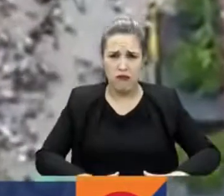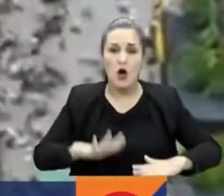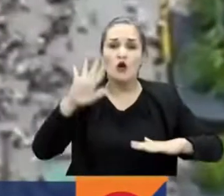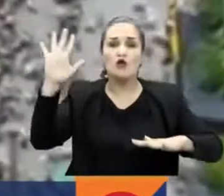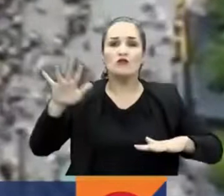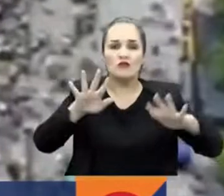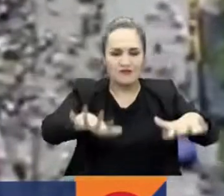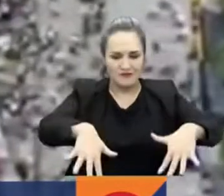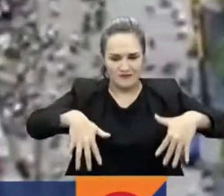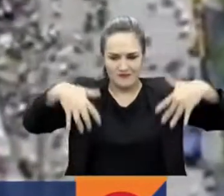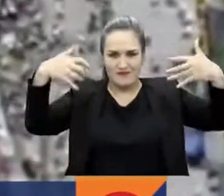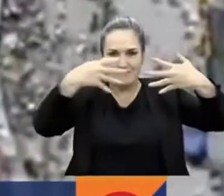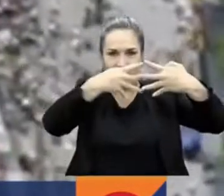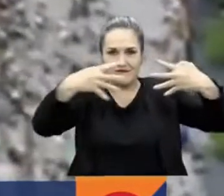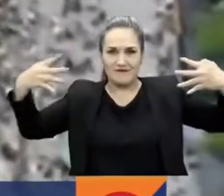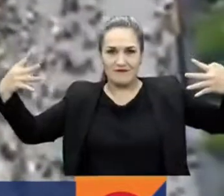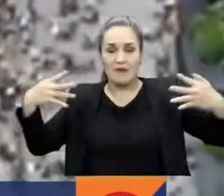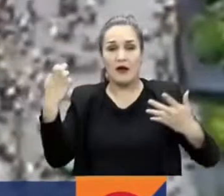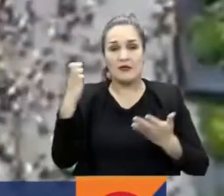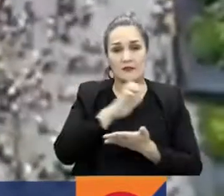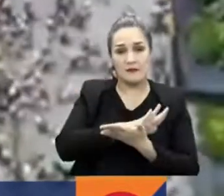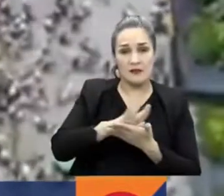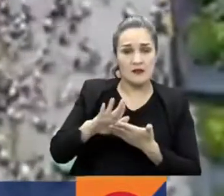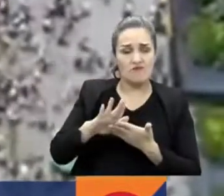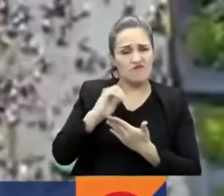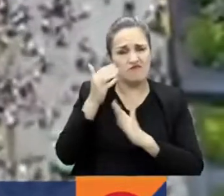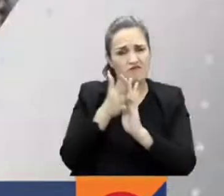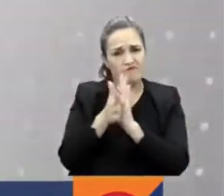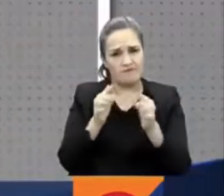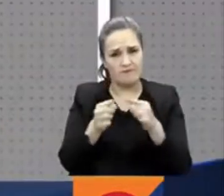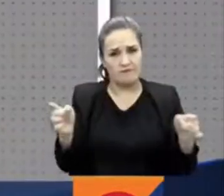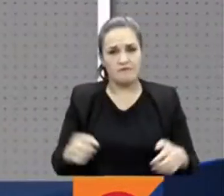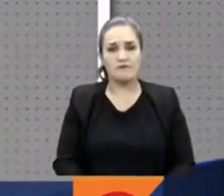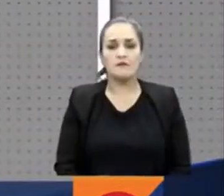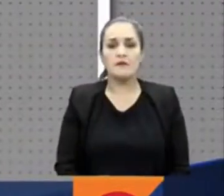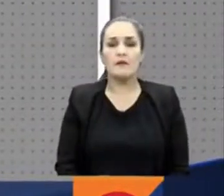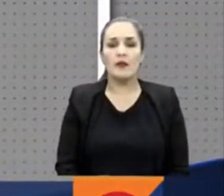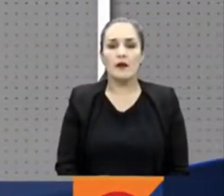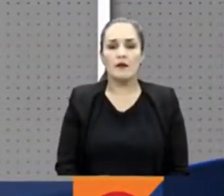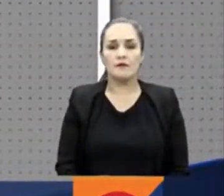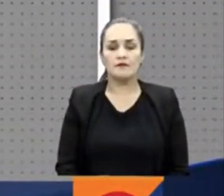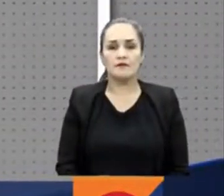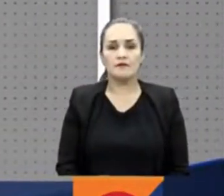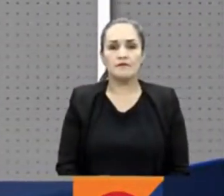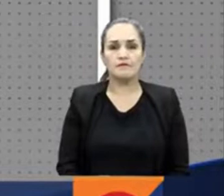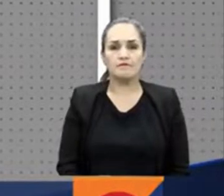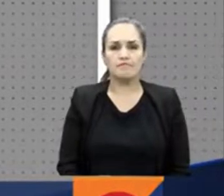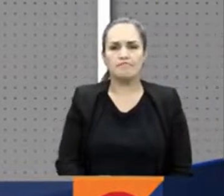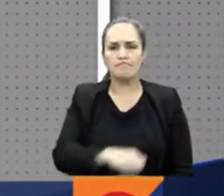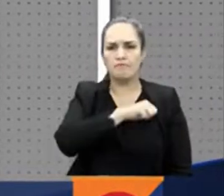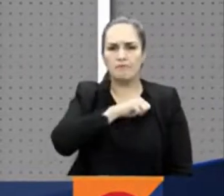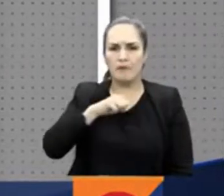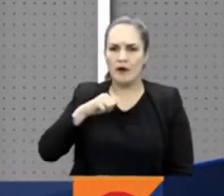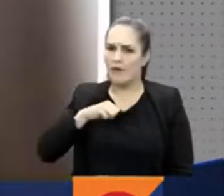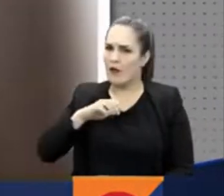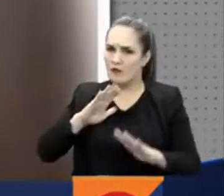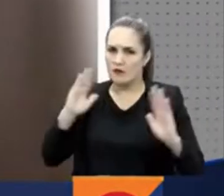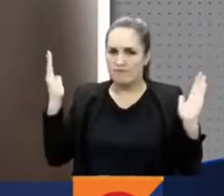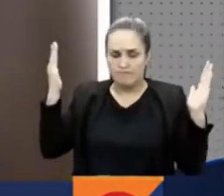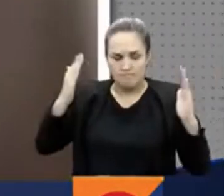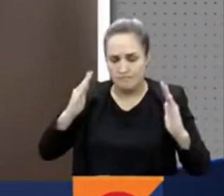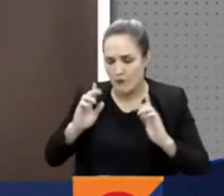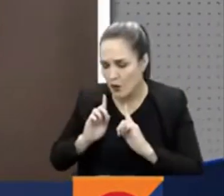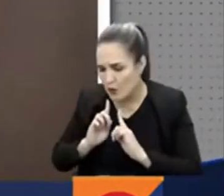la capital arrocera del país. Espere información en directo. En ceremonia privada, familiares de Adriana